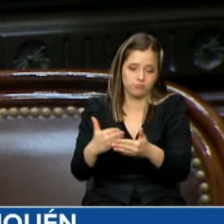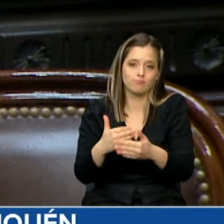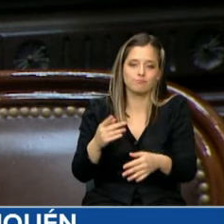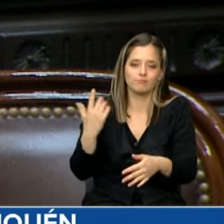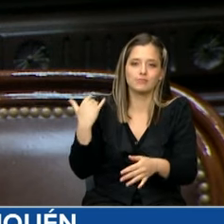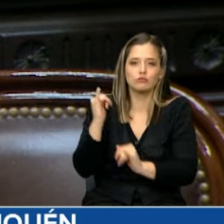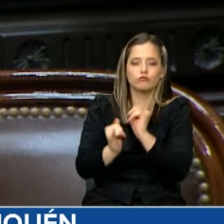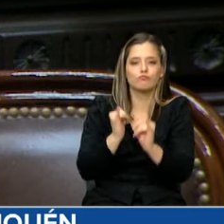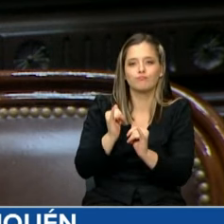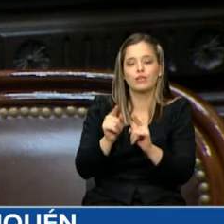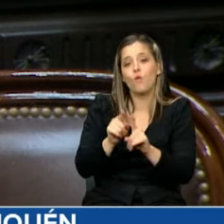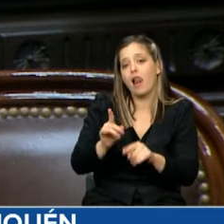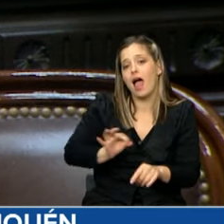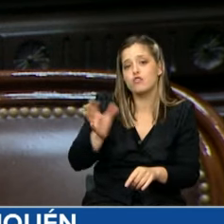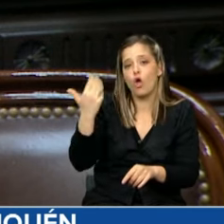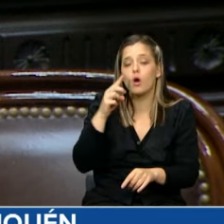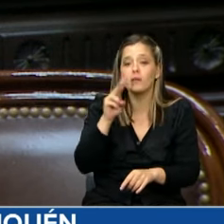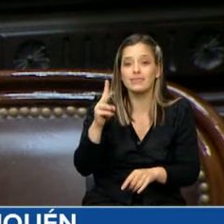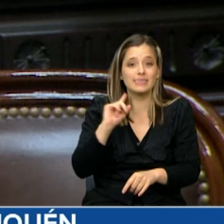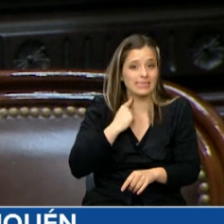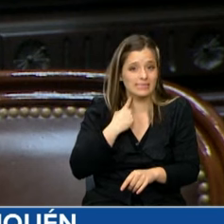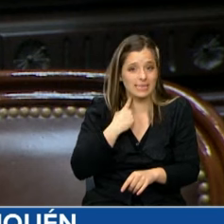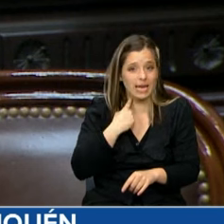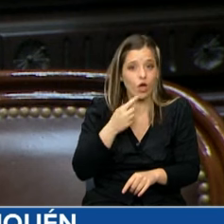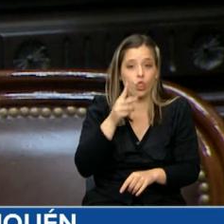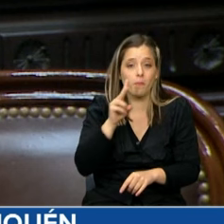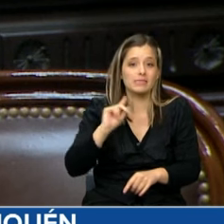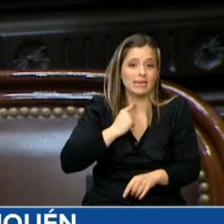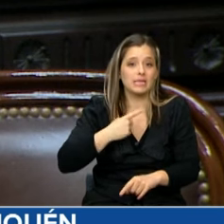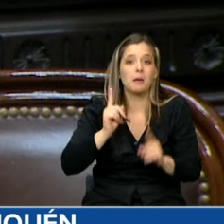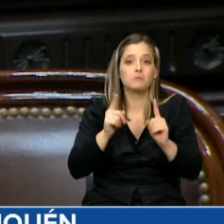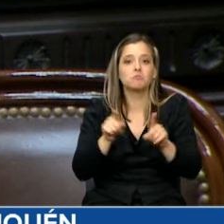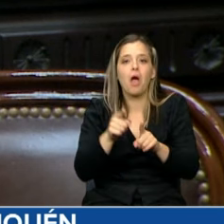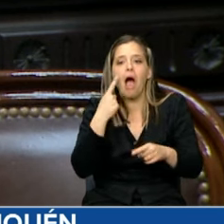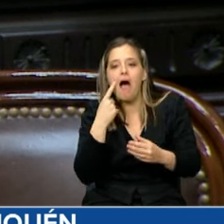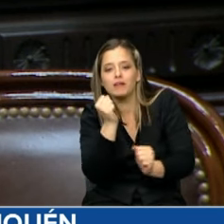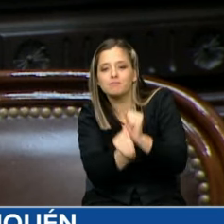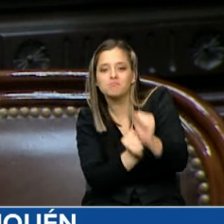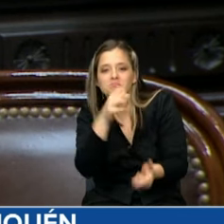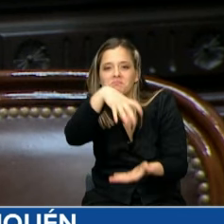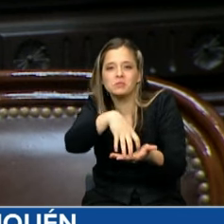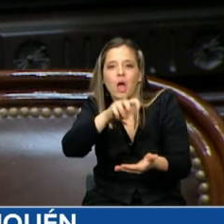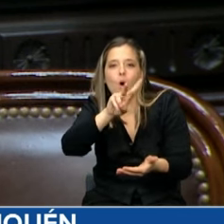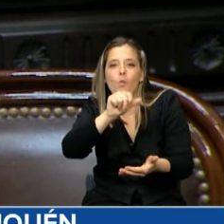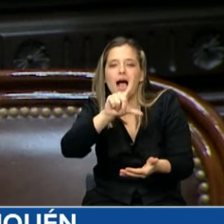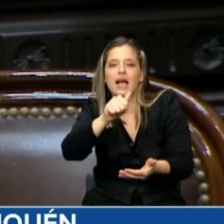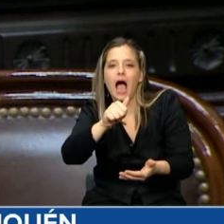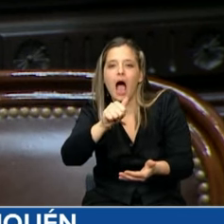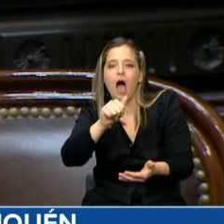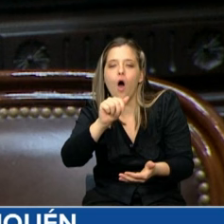cuando existía Cuando recién estaba naciendo la posibilidad de explorar vaca muerta existía el mismo